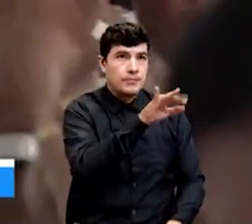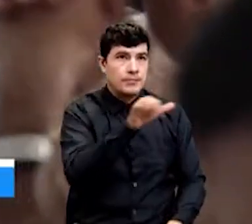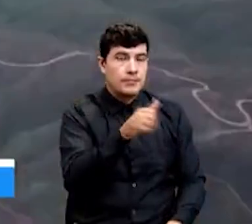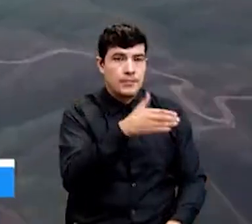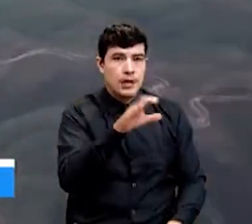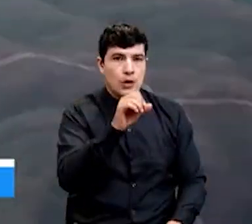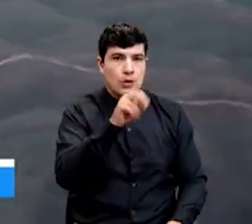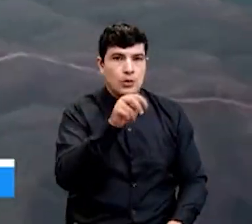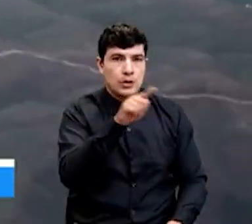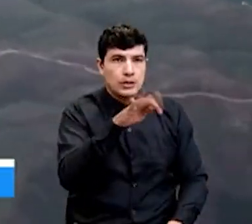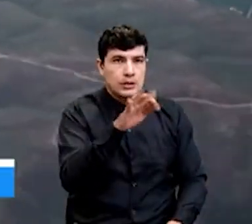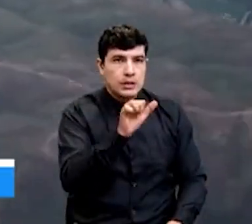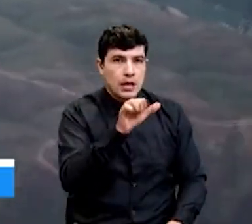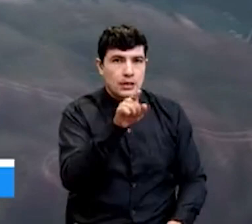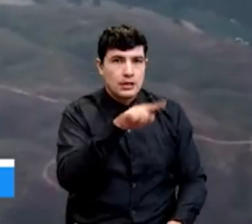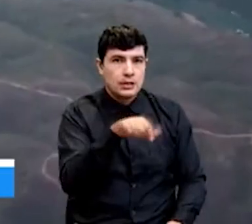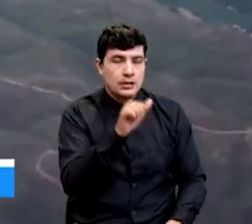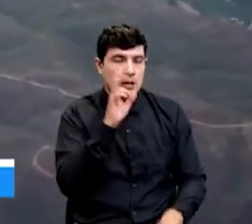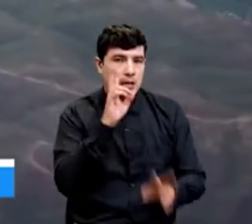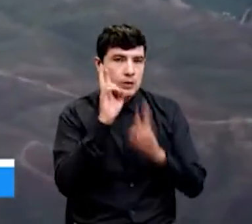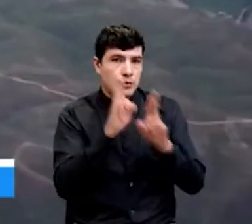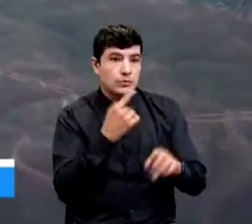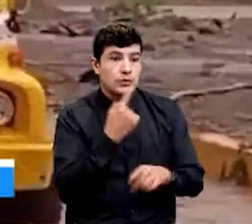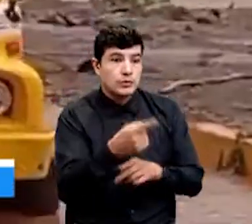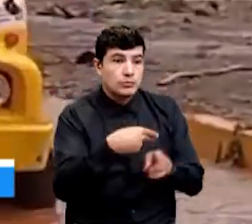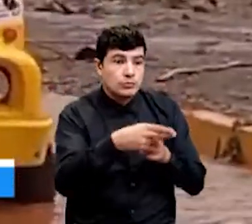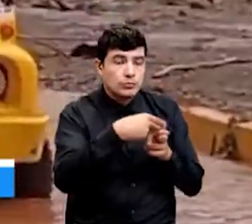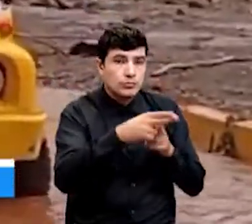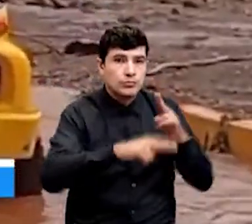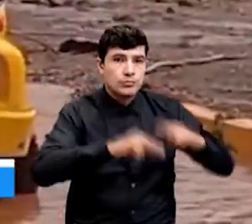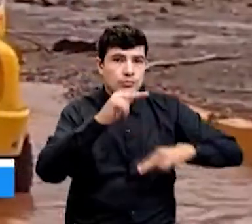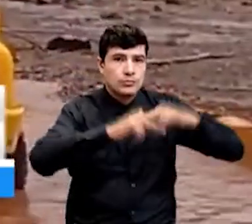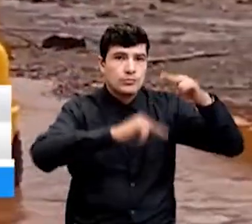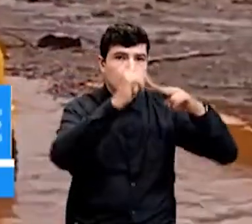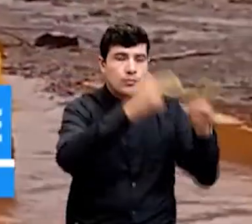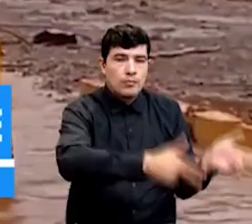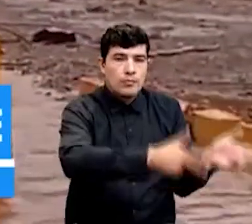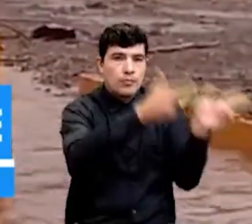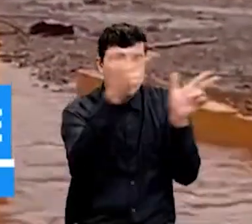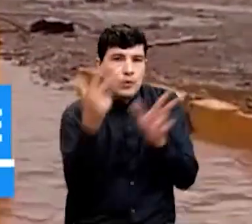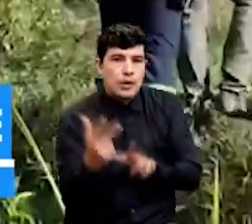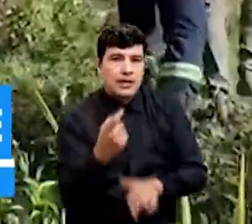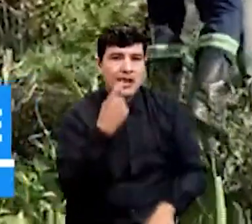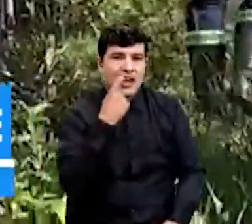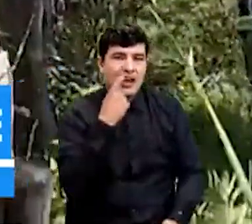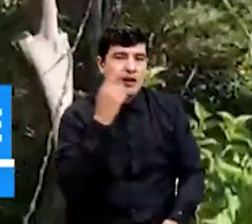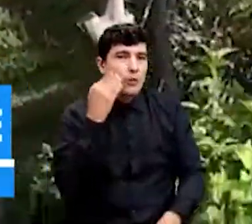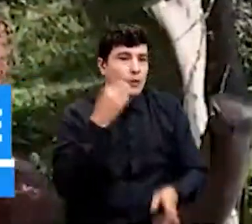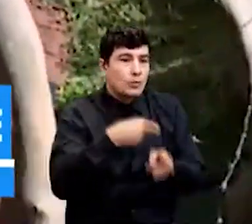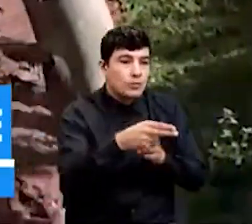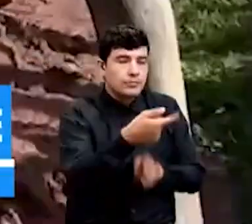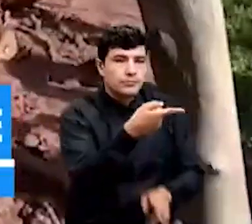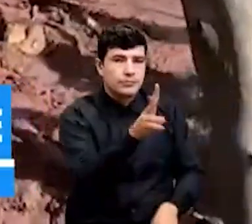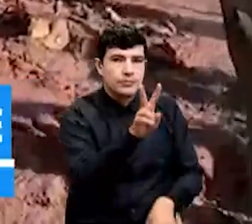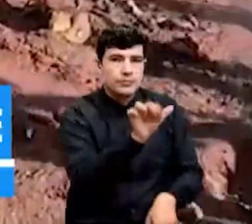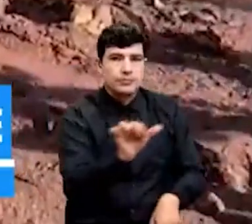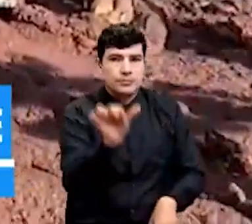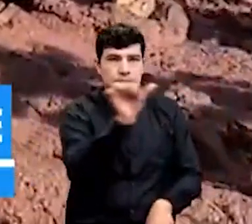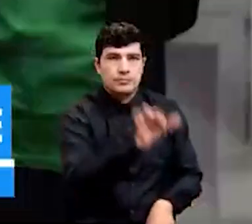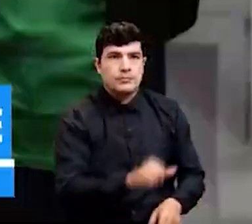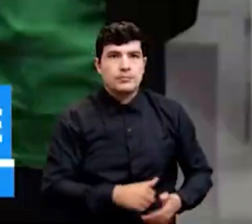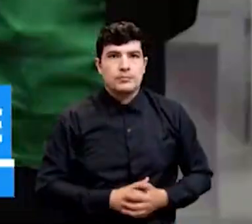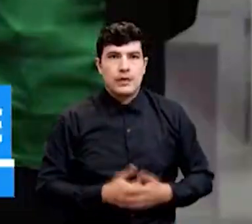los puentes metálicos para recuperar la movilidad entre Cúcuta y la Costa Caribe llegarán el próximo 12 de agosto. Hoy